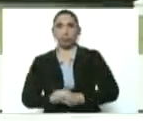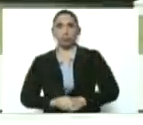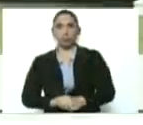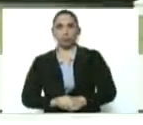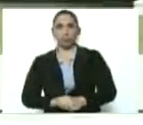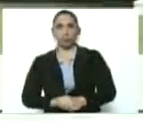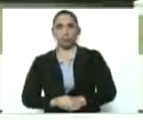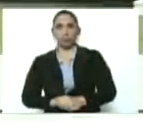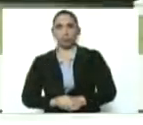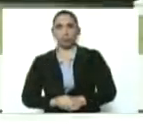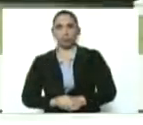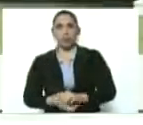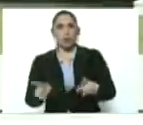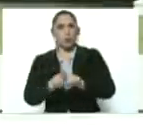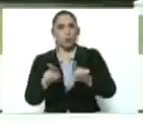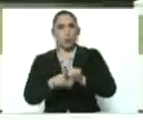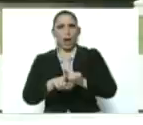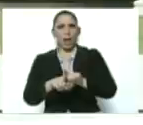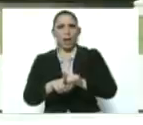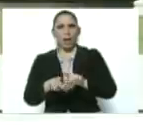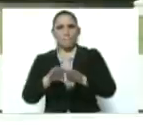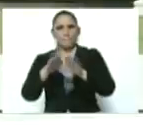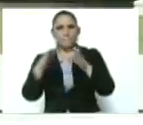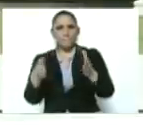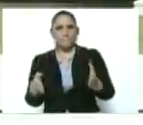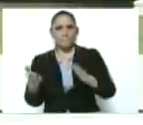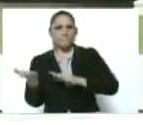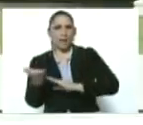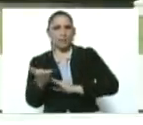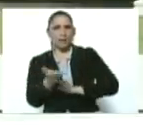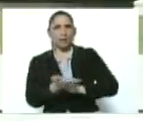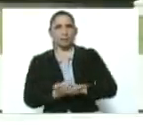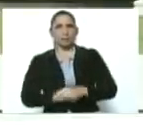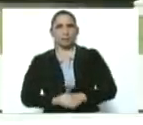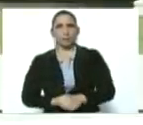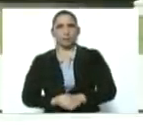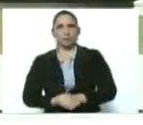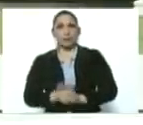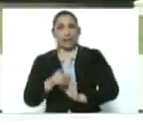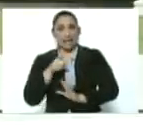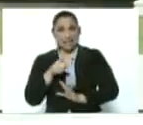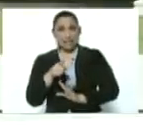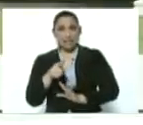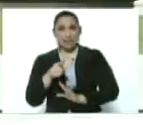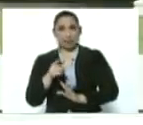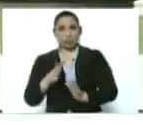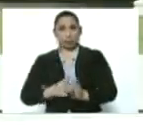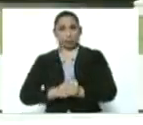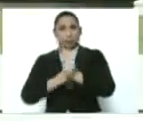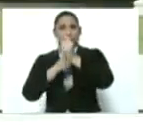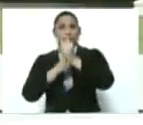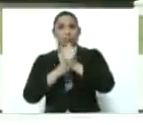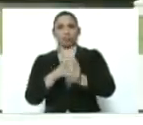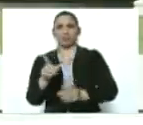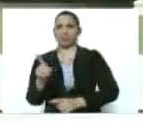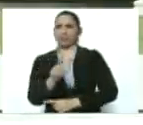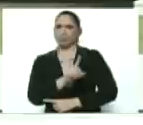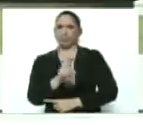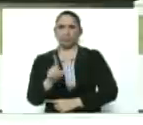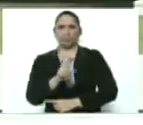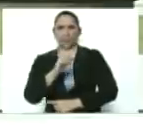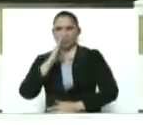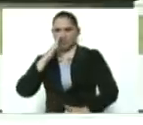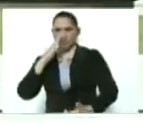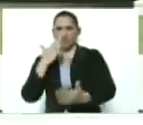como esta madera de verdad como esta madera ese liderazgo no se le enfrenta